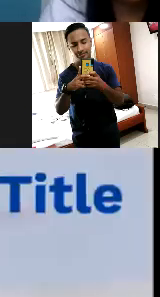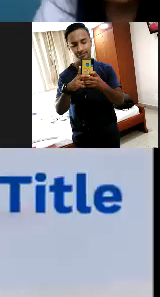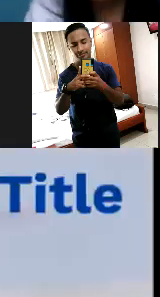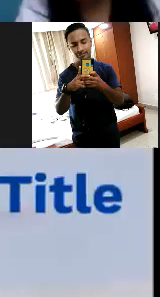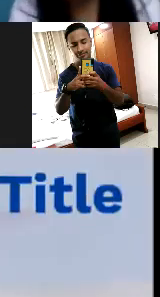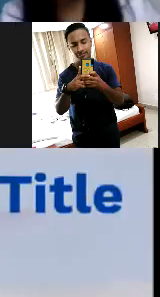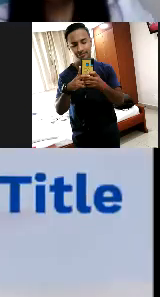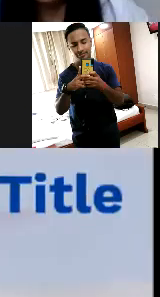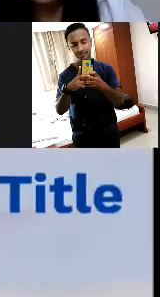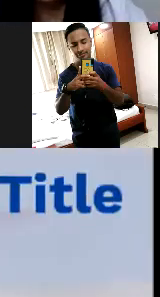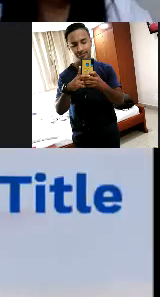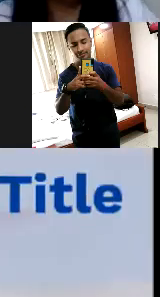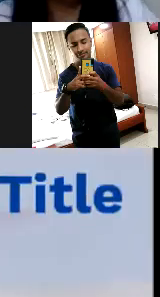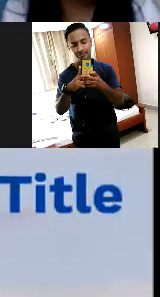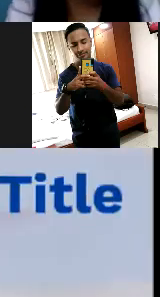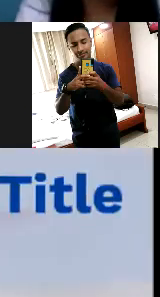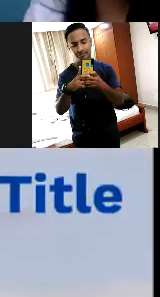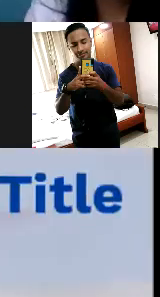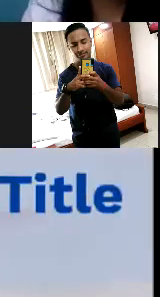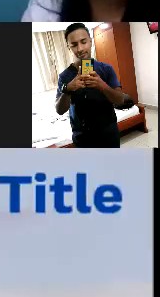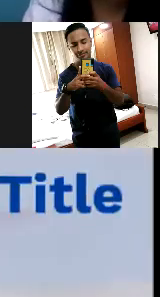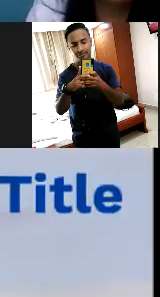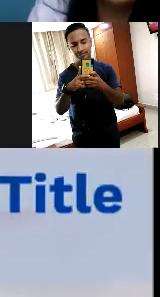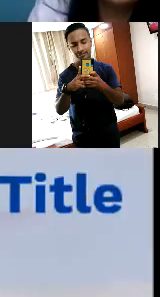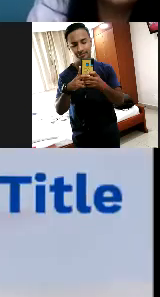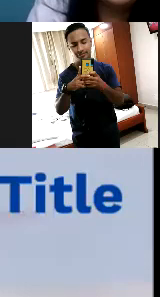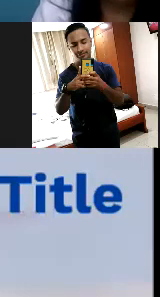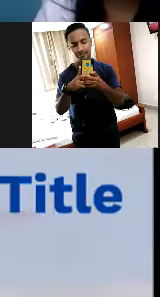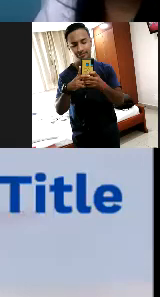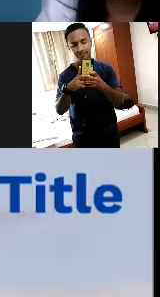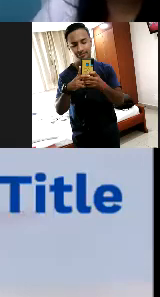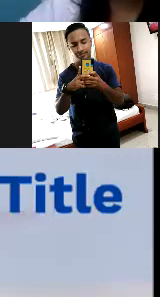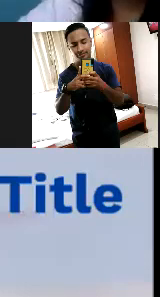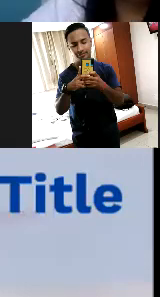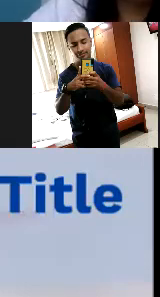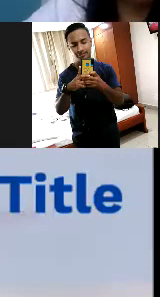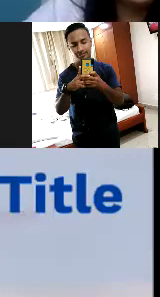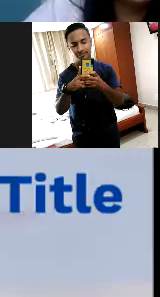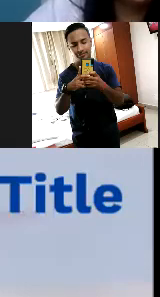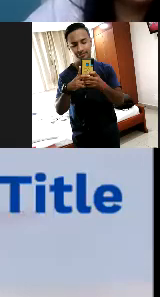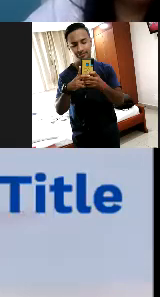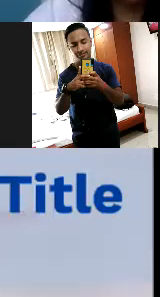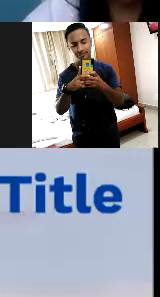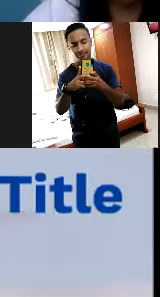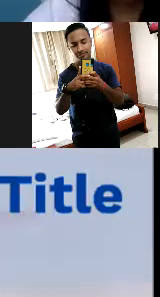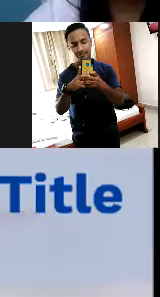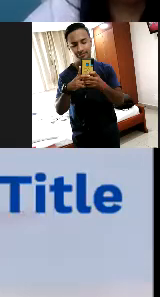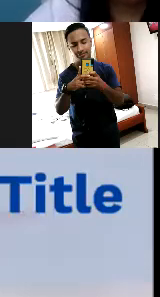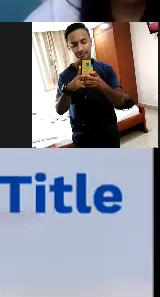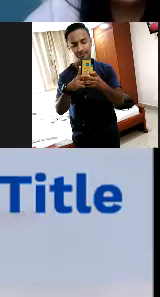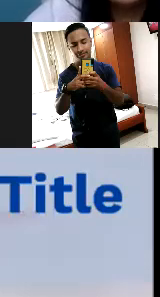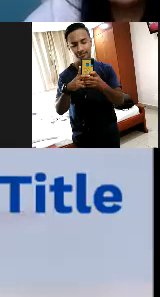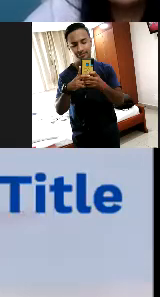Ya, cuando llega a nuestra unidad de salud un paciente crítico, primero va a ser una persona